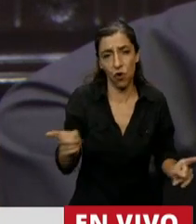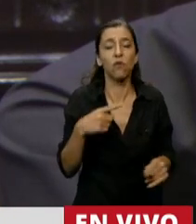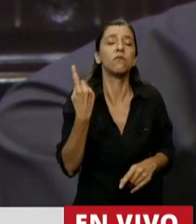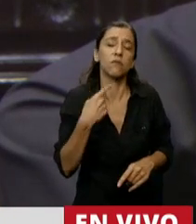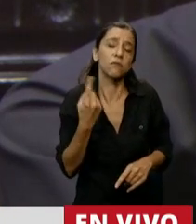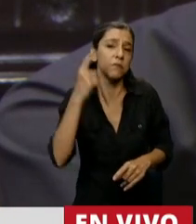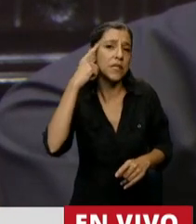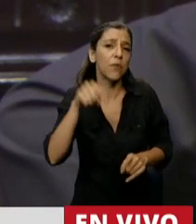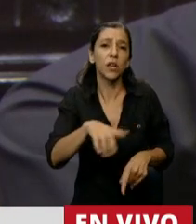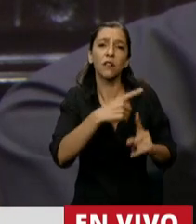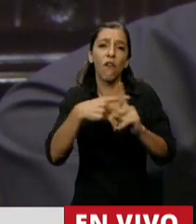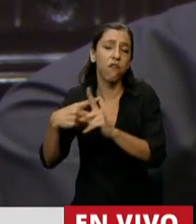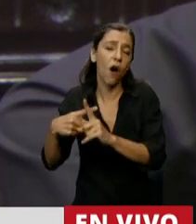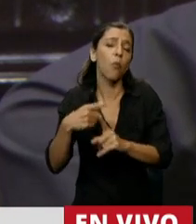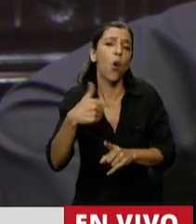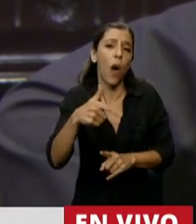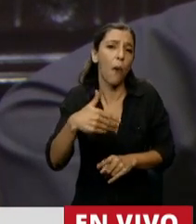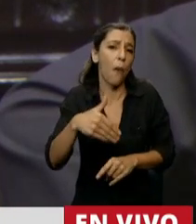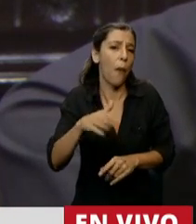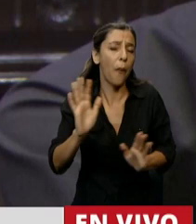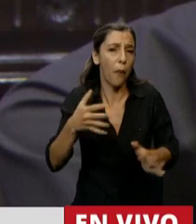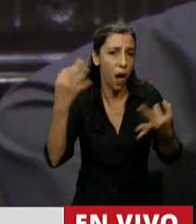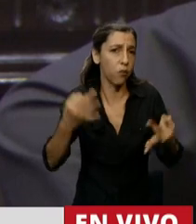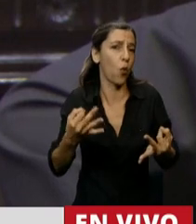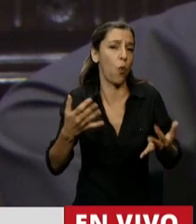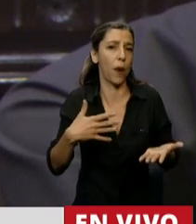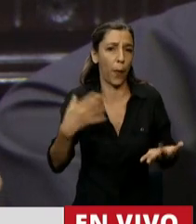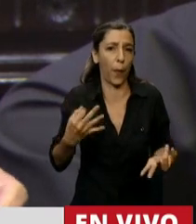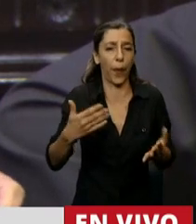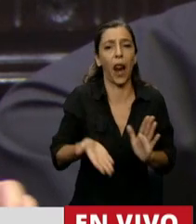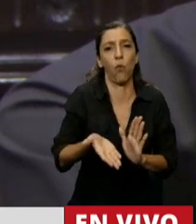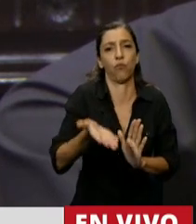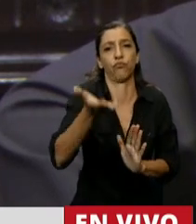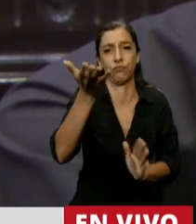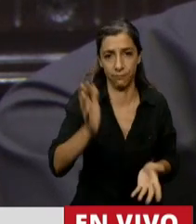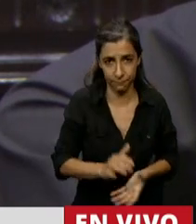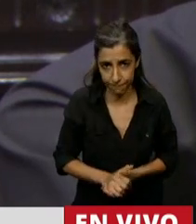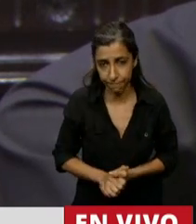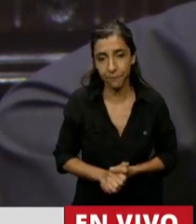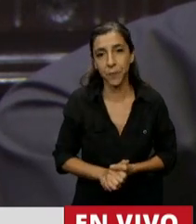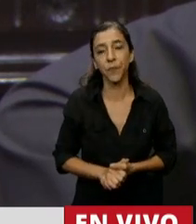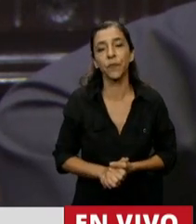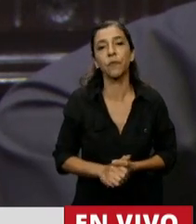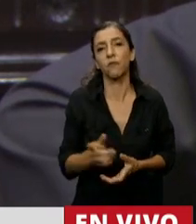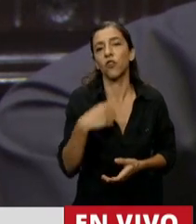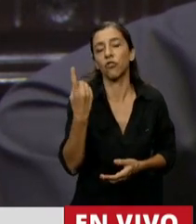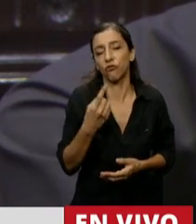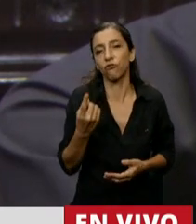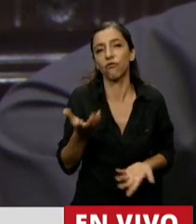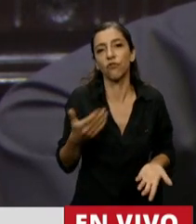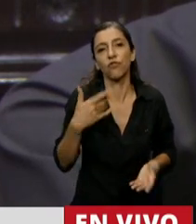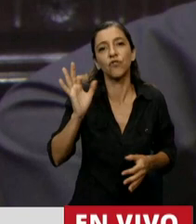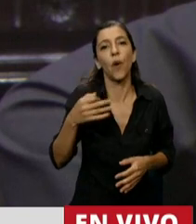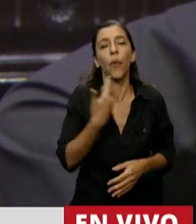esta fórmula que vamos hoy a aprobar. Señor Presidente, creo que tenemos que entender que el rol del Estado